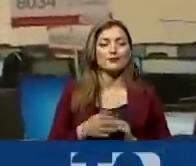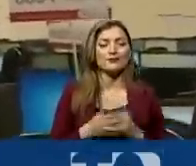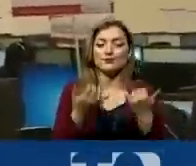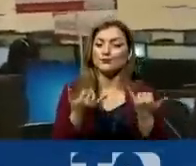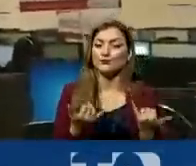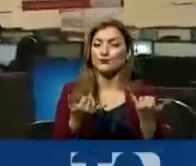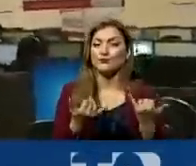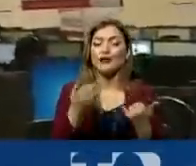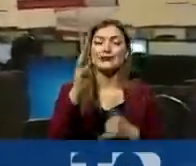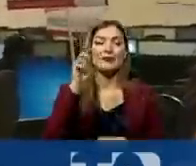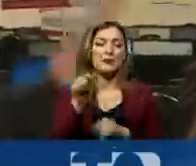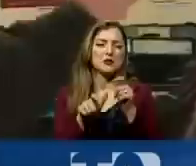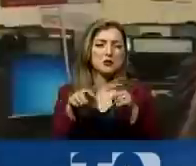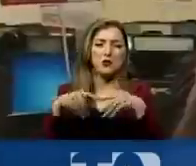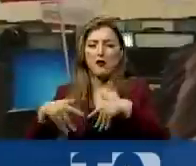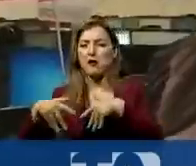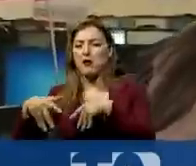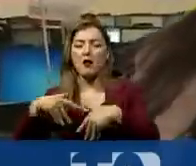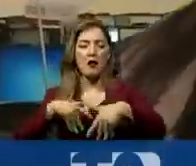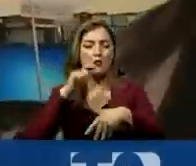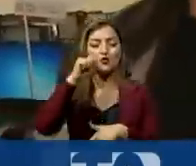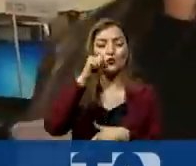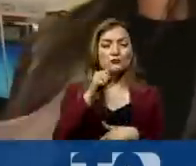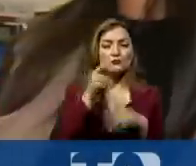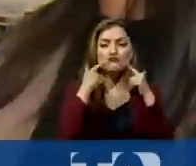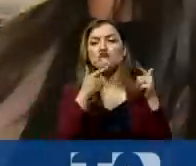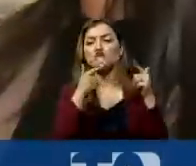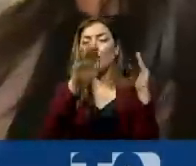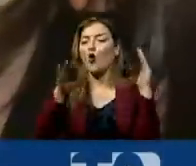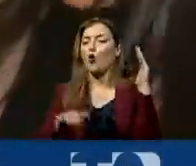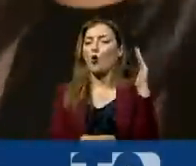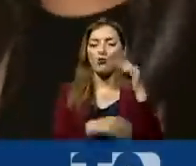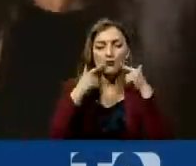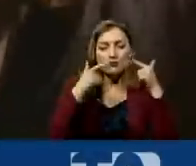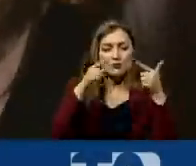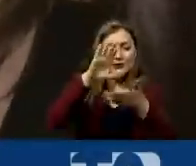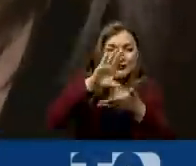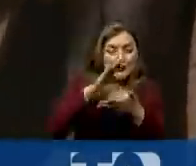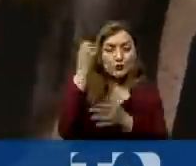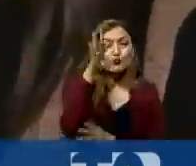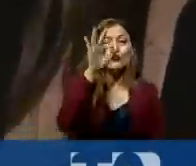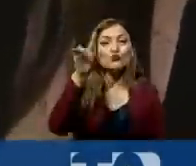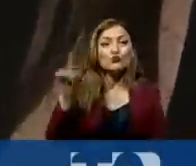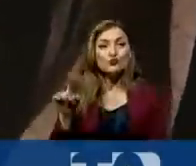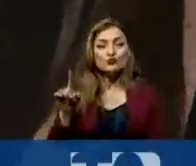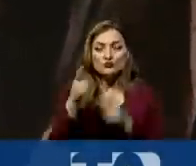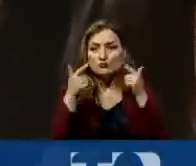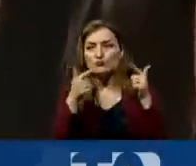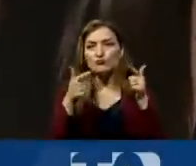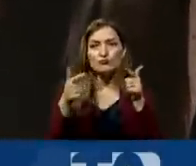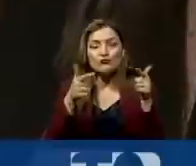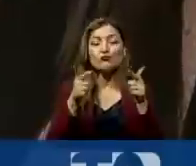ese número y estamos monitoreando estamos activados 24 horas los centros de eco a nivel nacional son siendo son parte de los pm